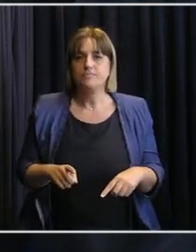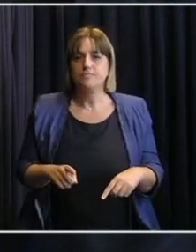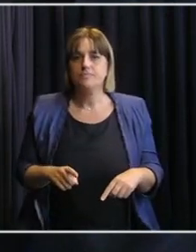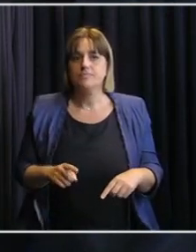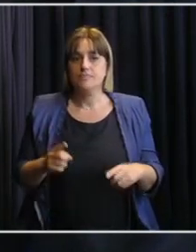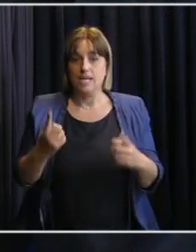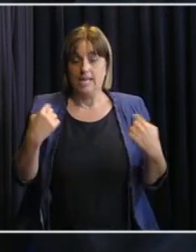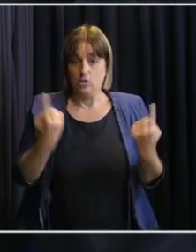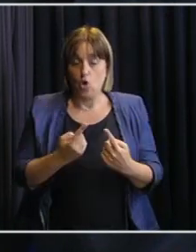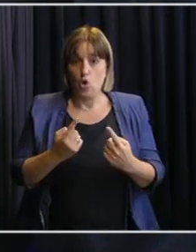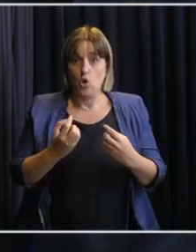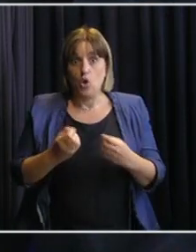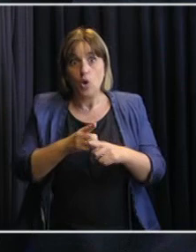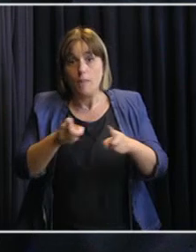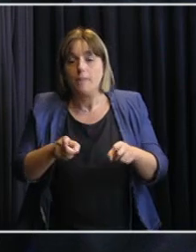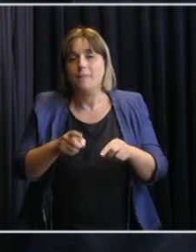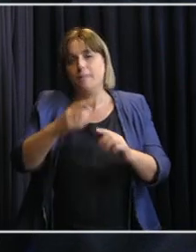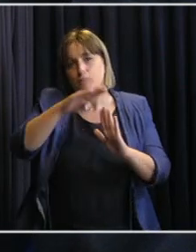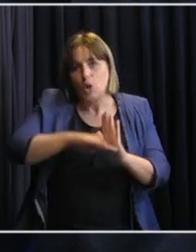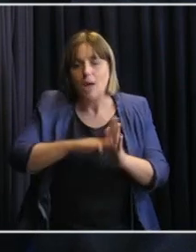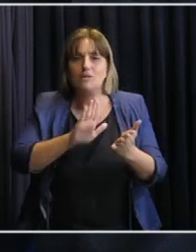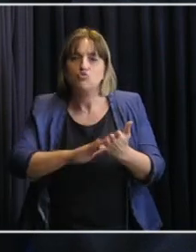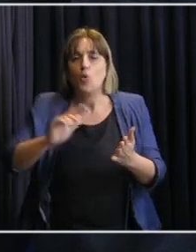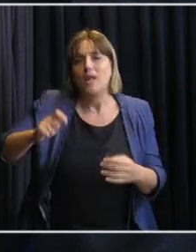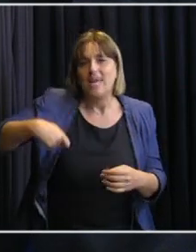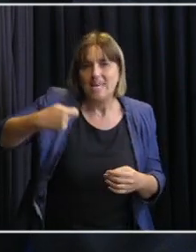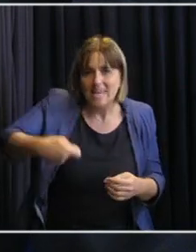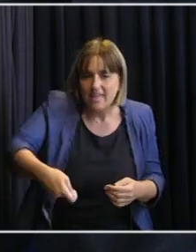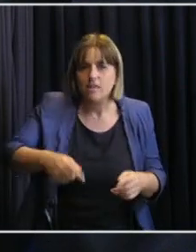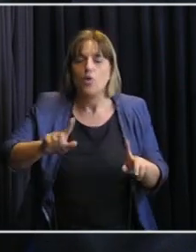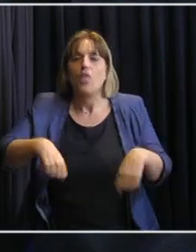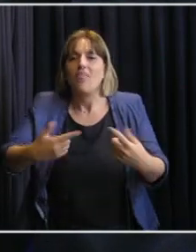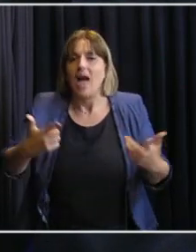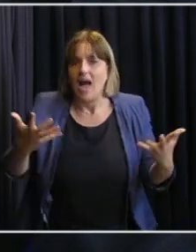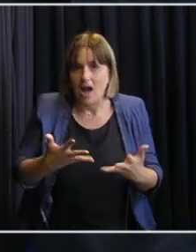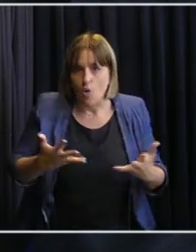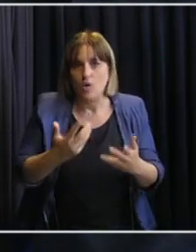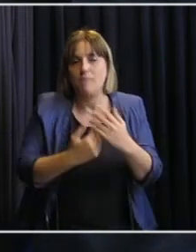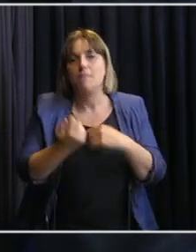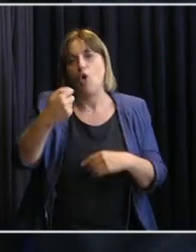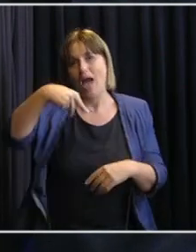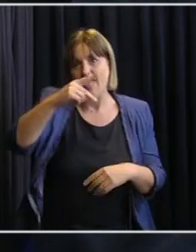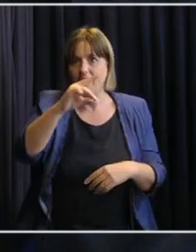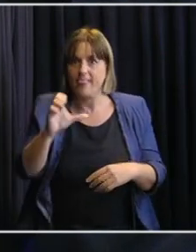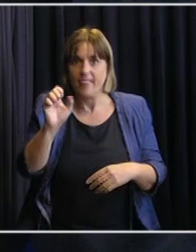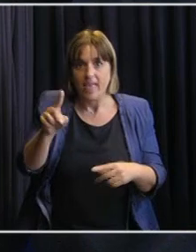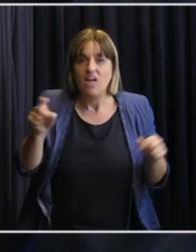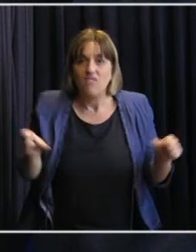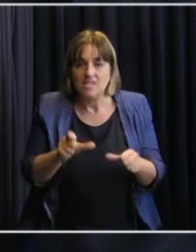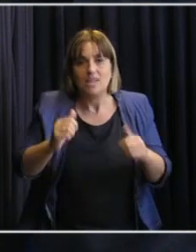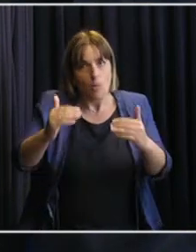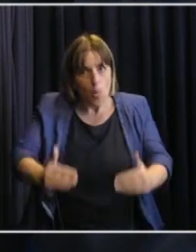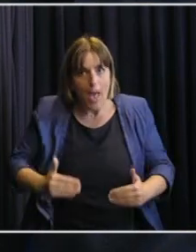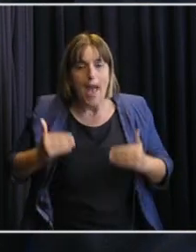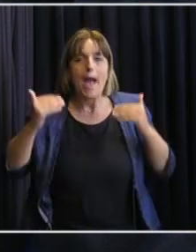Uno de los beneficiarios de lo que son los programas de crédito directo que da actualmente la ANDE disponen de un